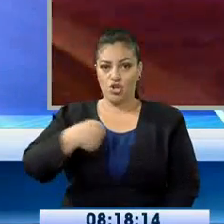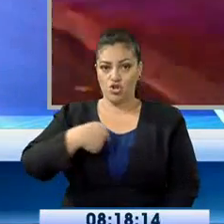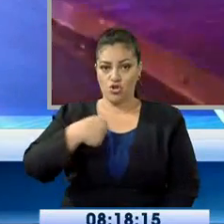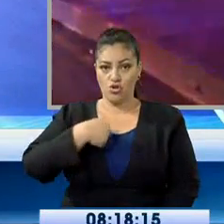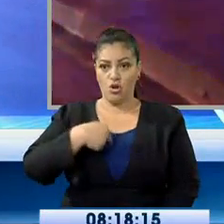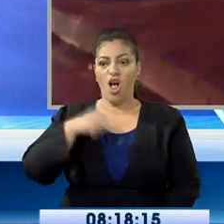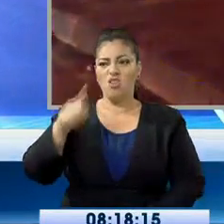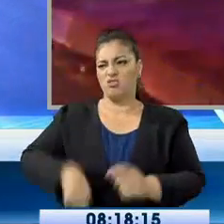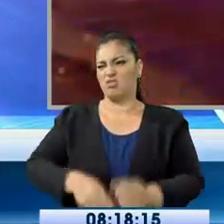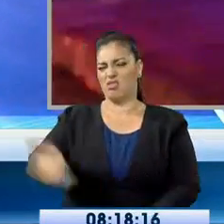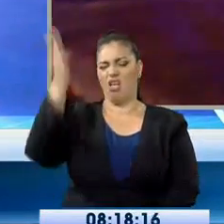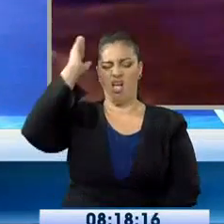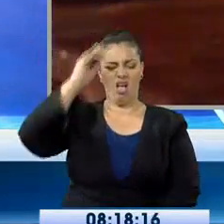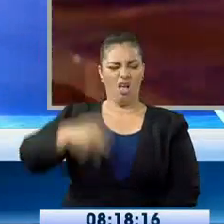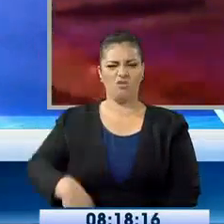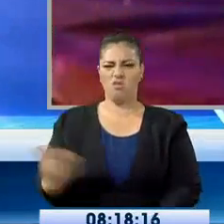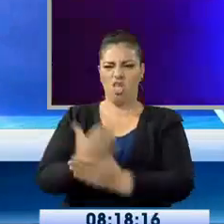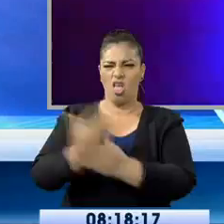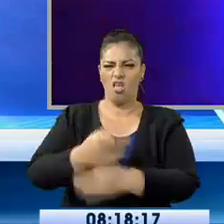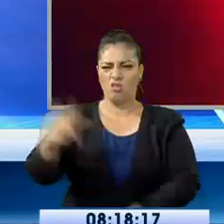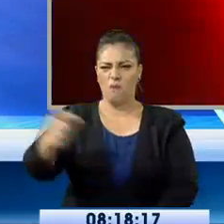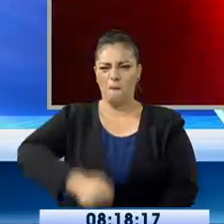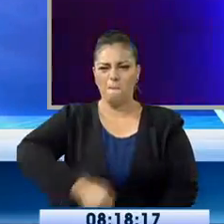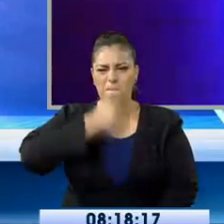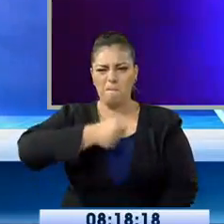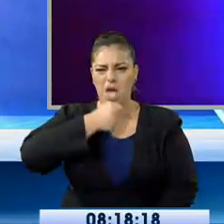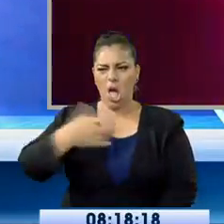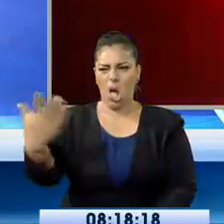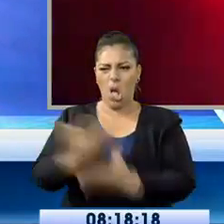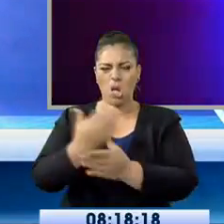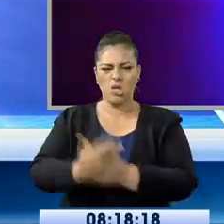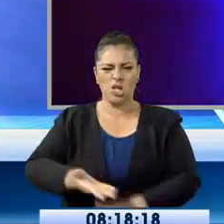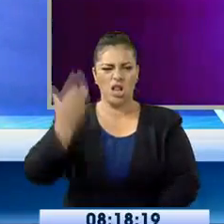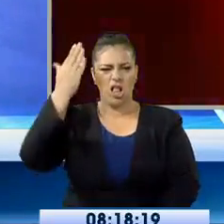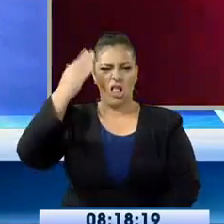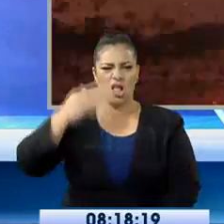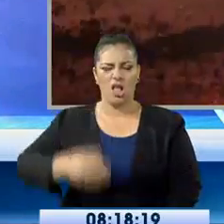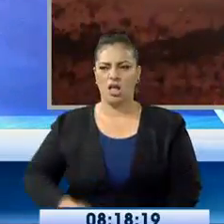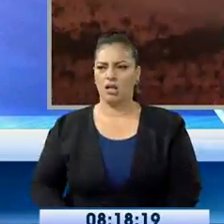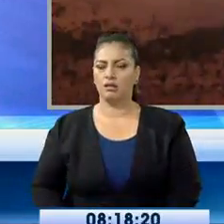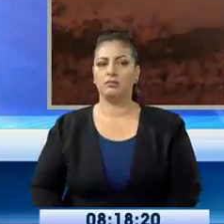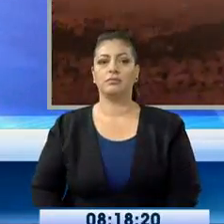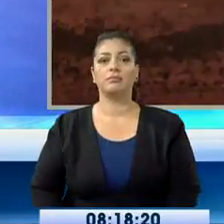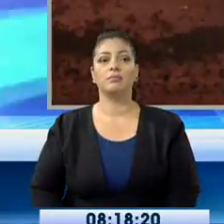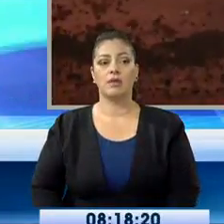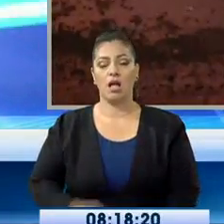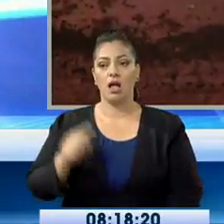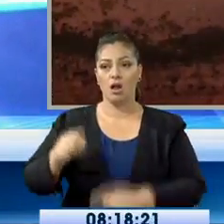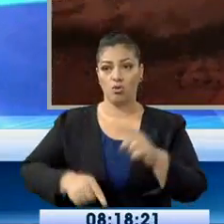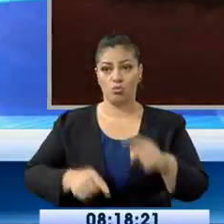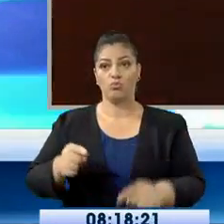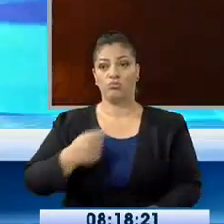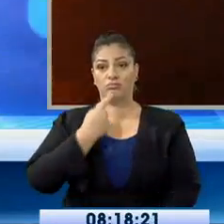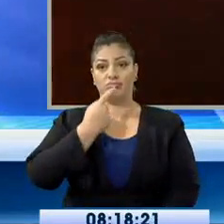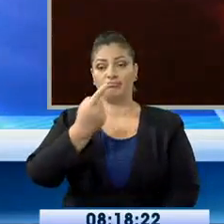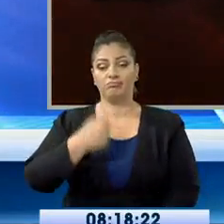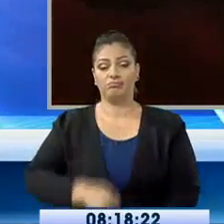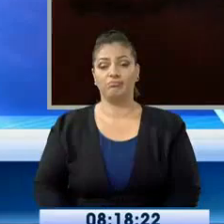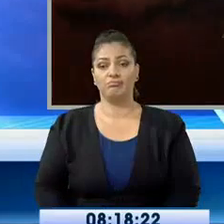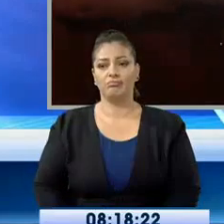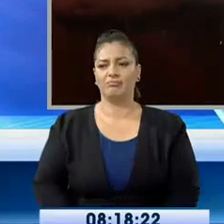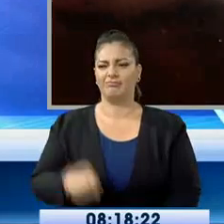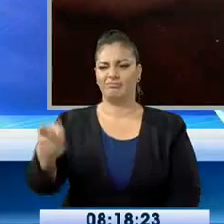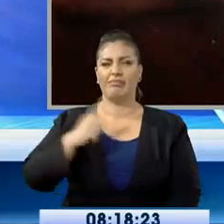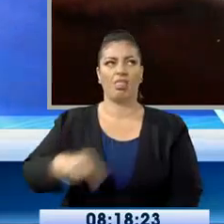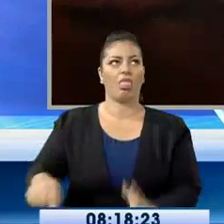me dicen, temático, que joroba, que molesta, que fastidia permanentemente.